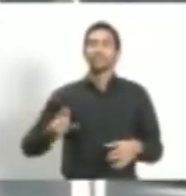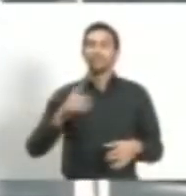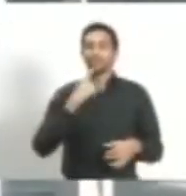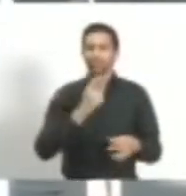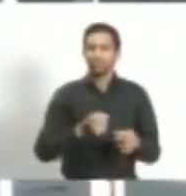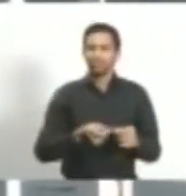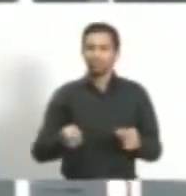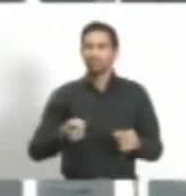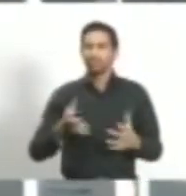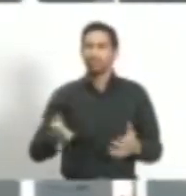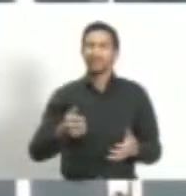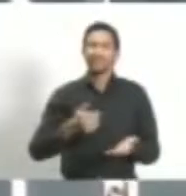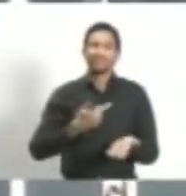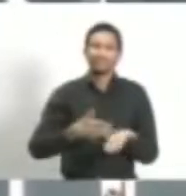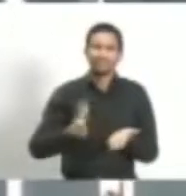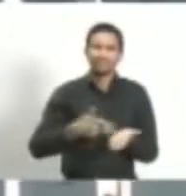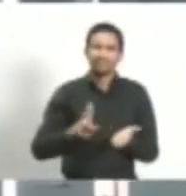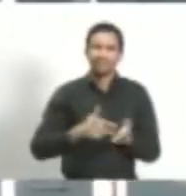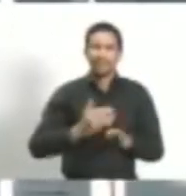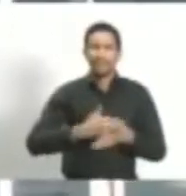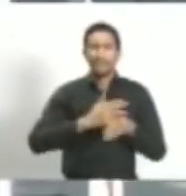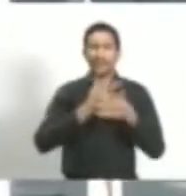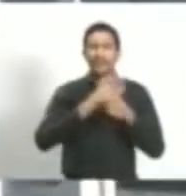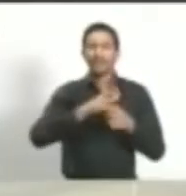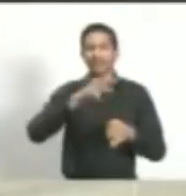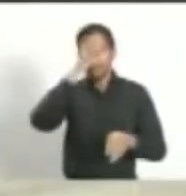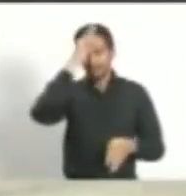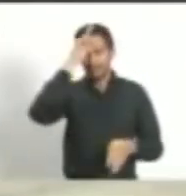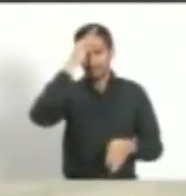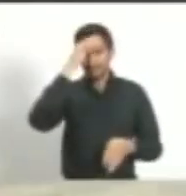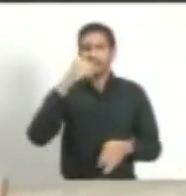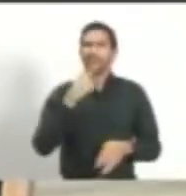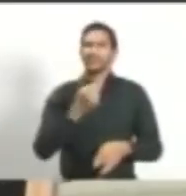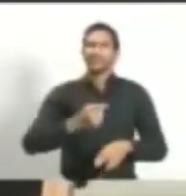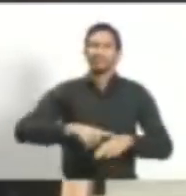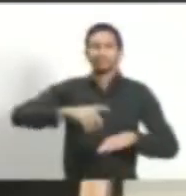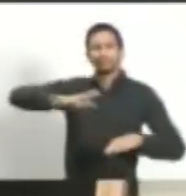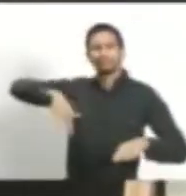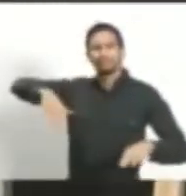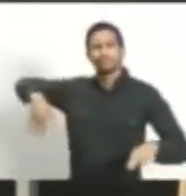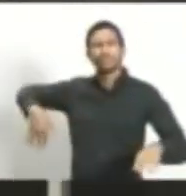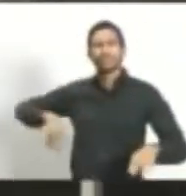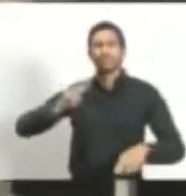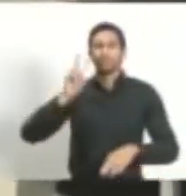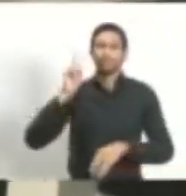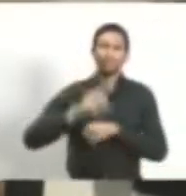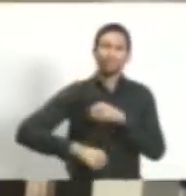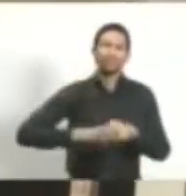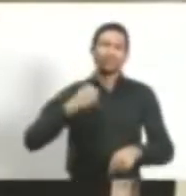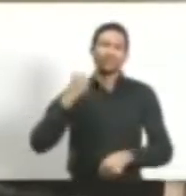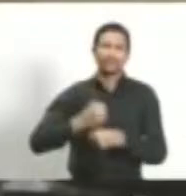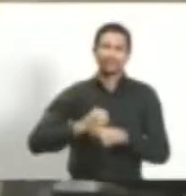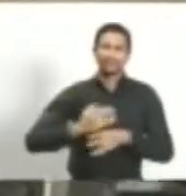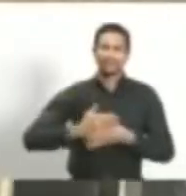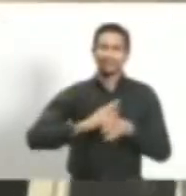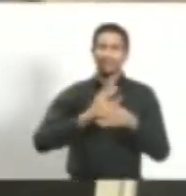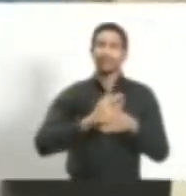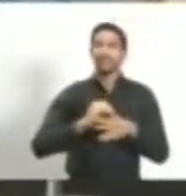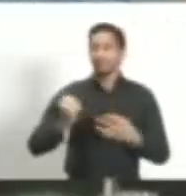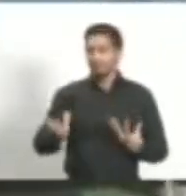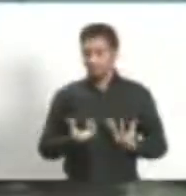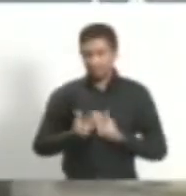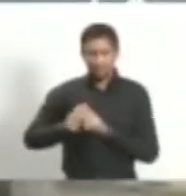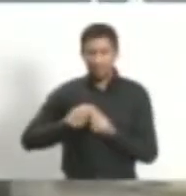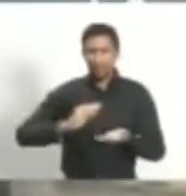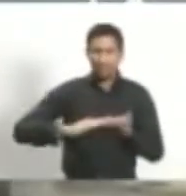la asistencia en salud en este lugar que lleva 2 años de atraso en la terminación de la construcción. La comunidad amenaza con tomarse la troncal